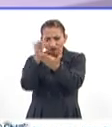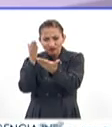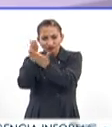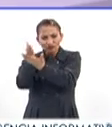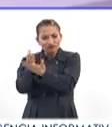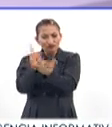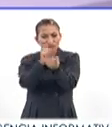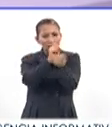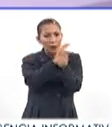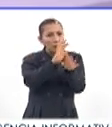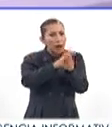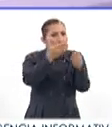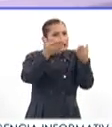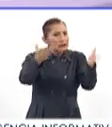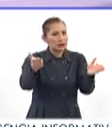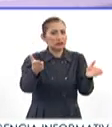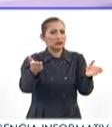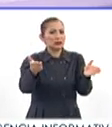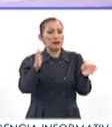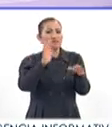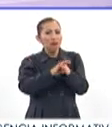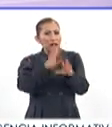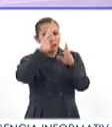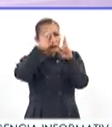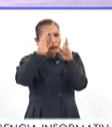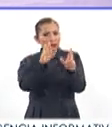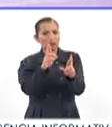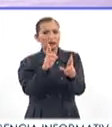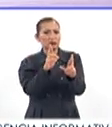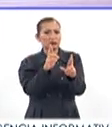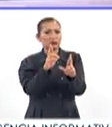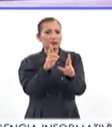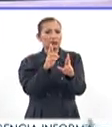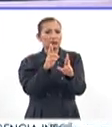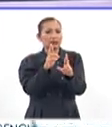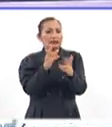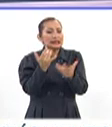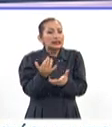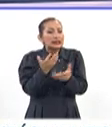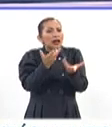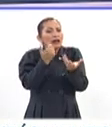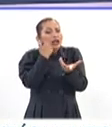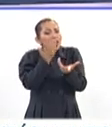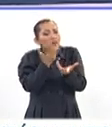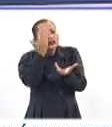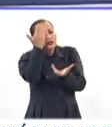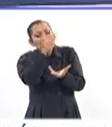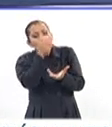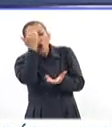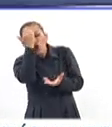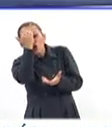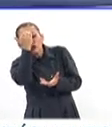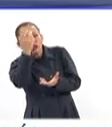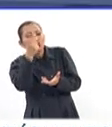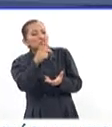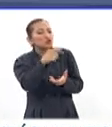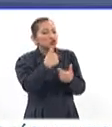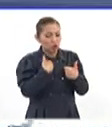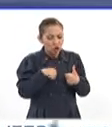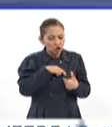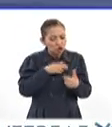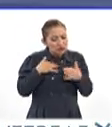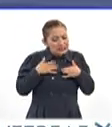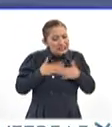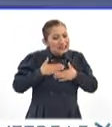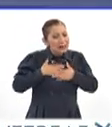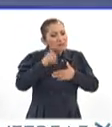manera mucho más abierta, mucho más respetuosa y con el deseo de saber quiénes somos,